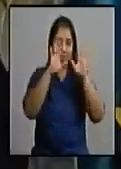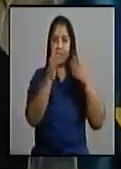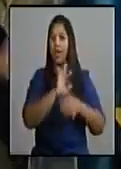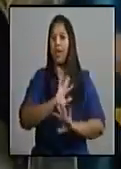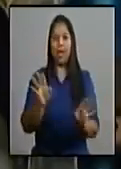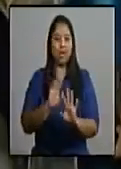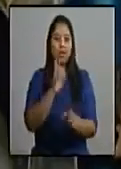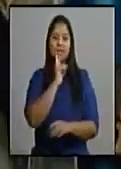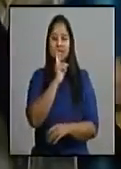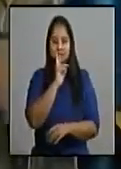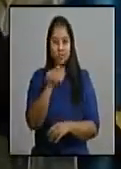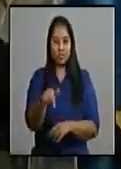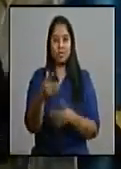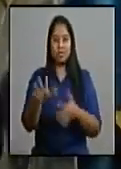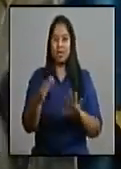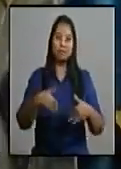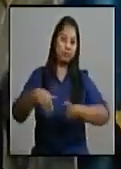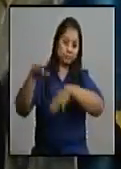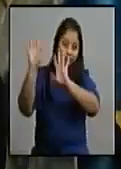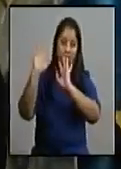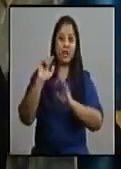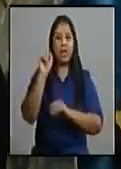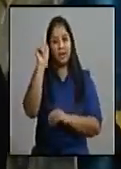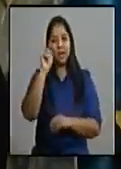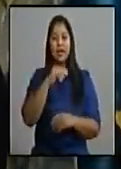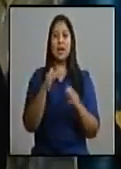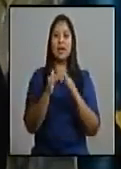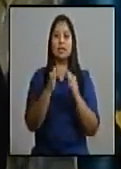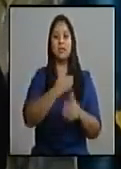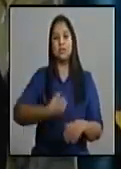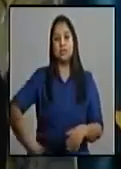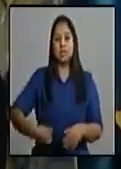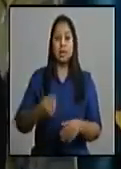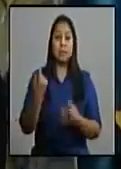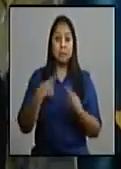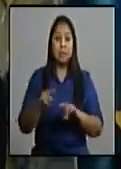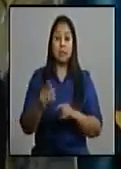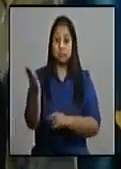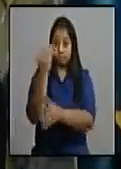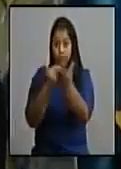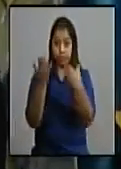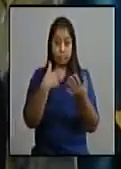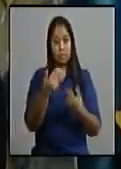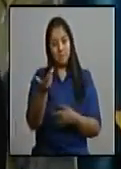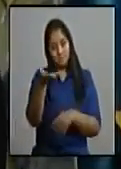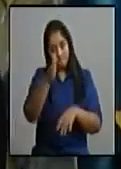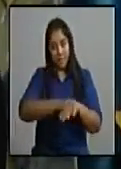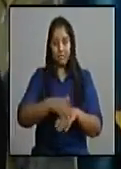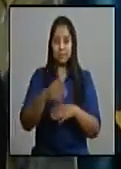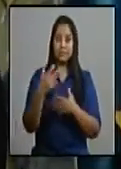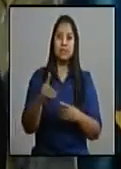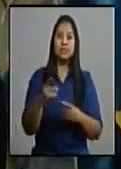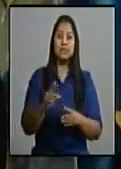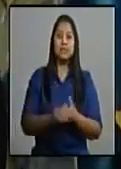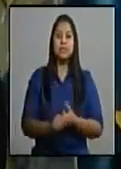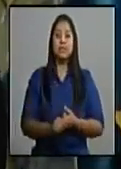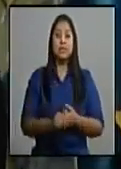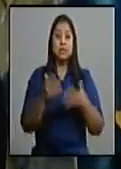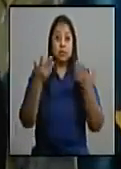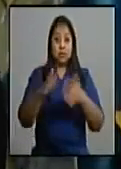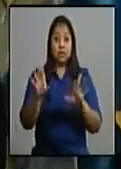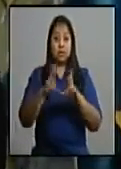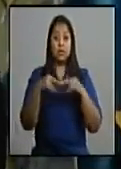todo de vuelta a la presidencia para que me manden lo de la mañana. Hemos tenido